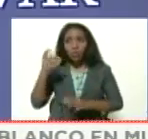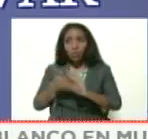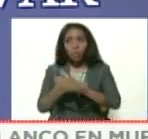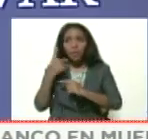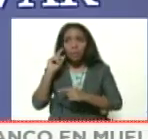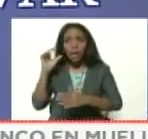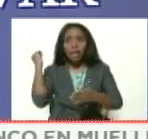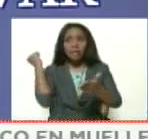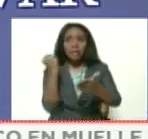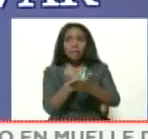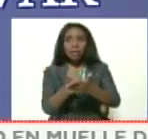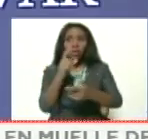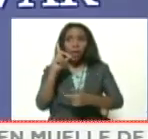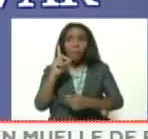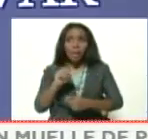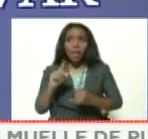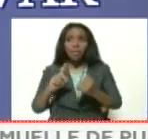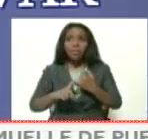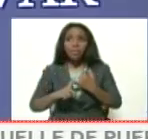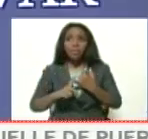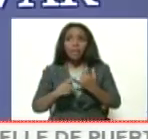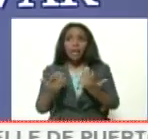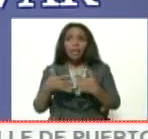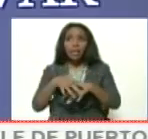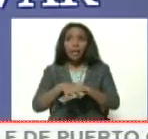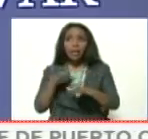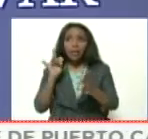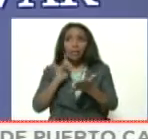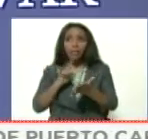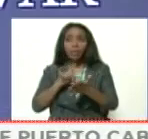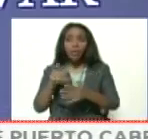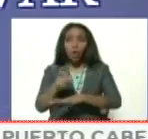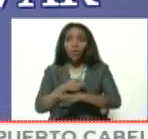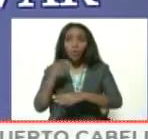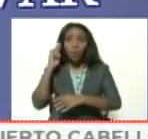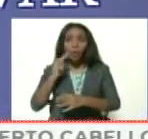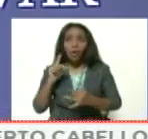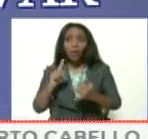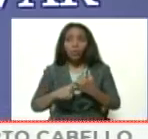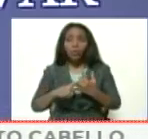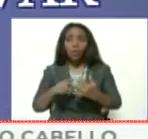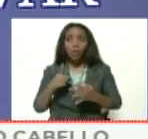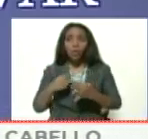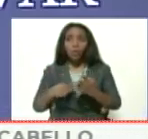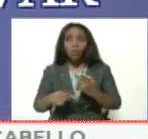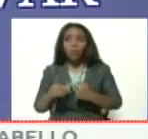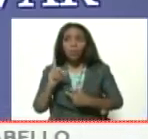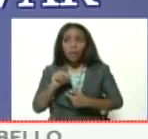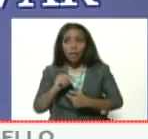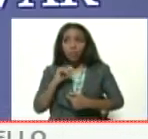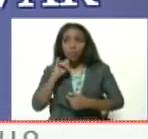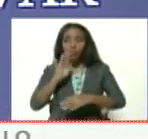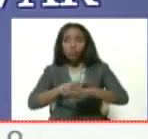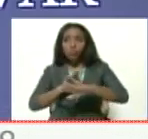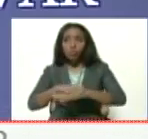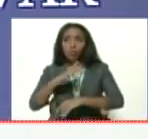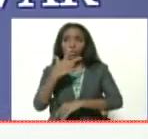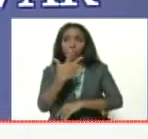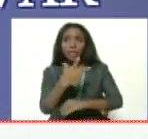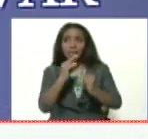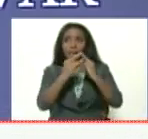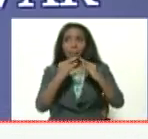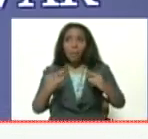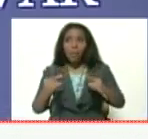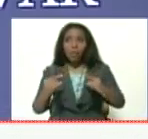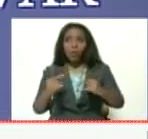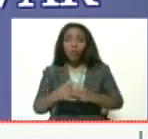asesinato también de integrantes del gobierno bolivariano y de los poderes públicos. También ha denunciado que tres campamentos